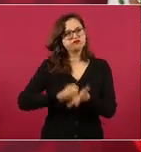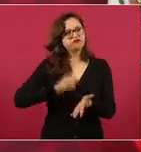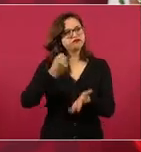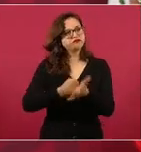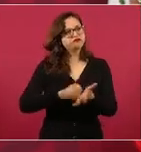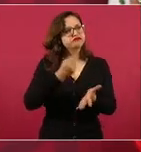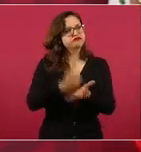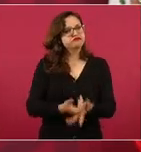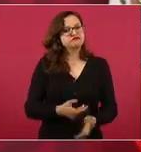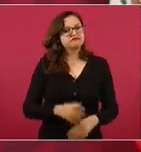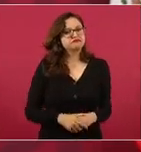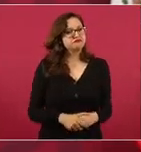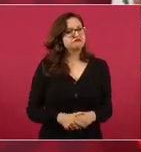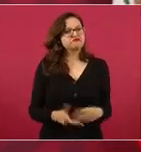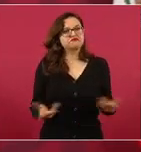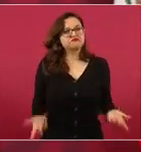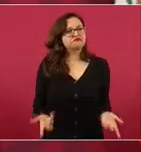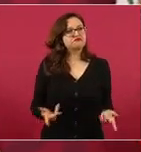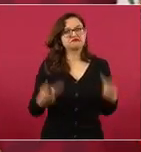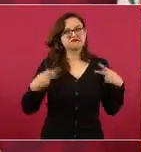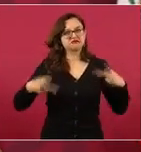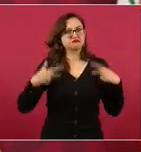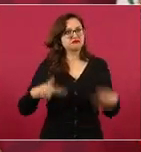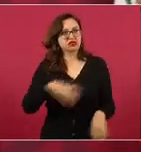Ahora hasta se pelean.